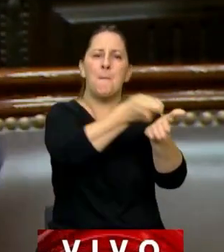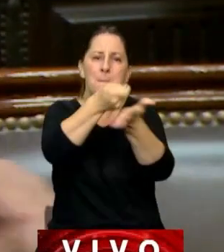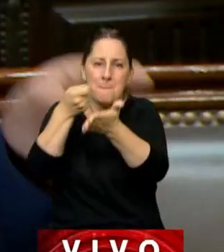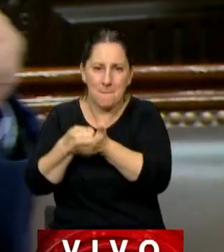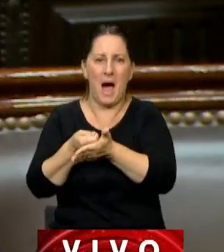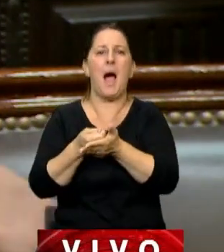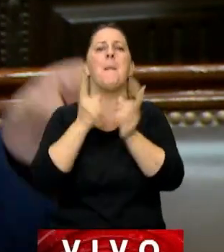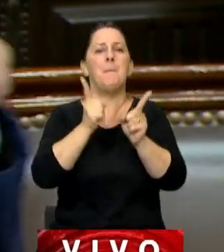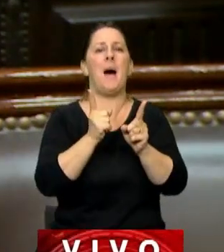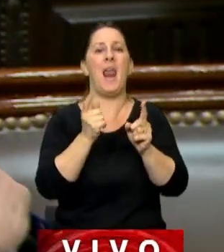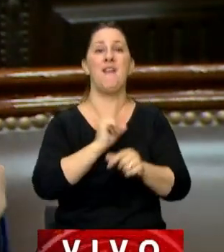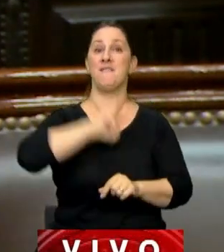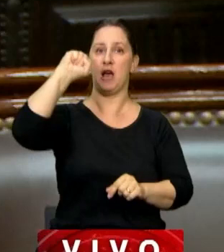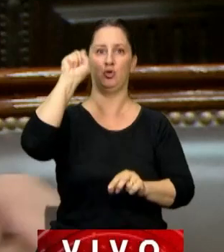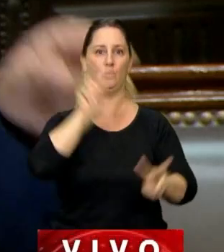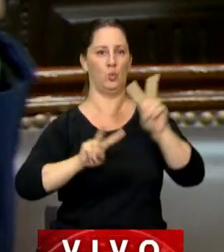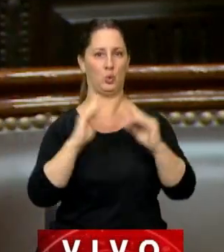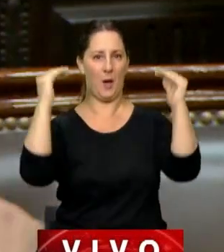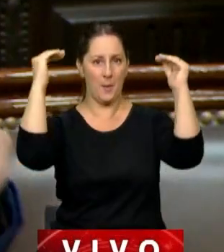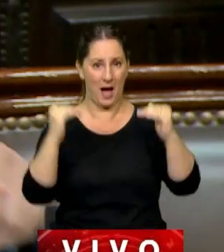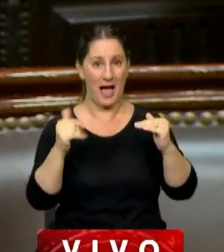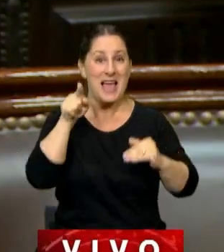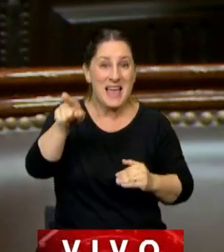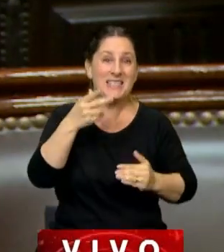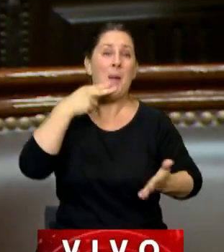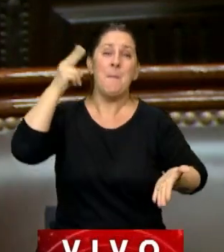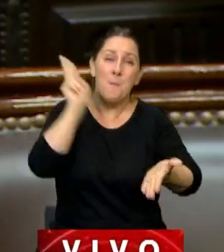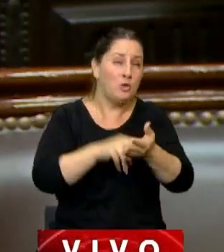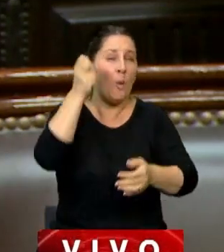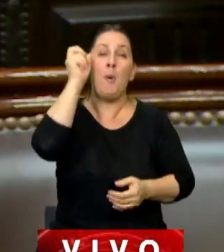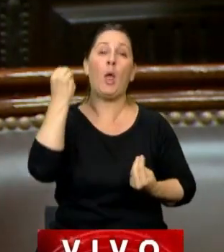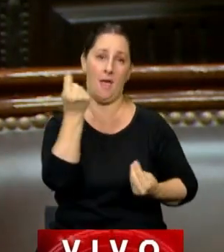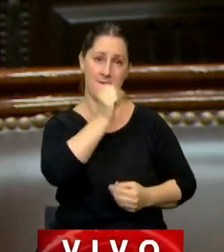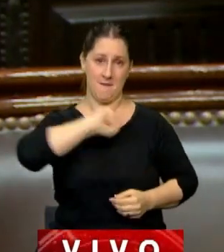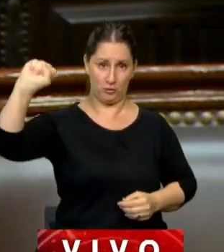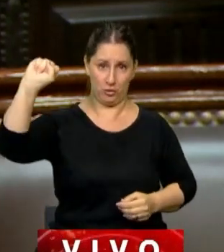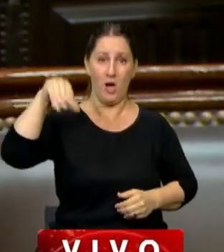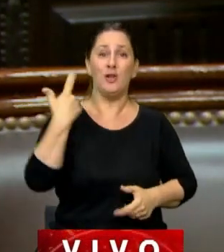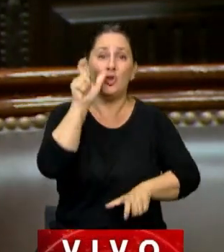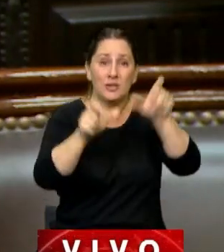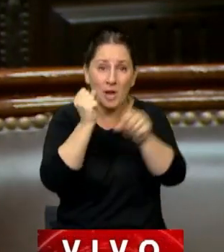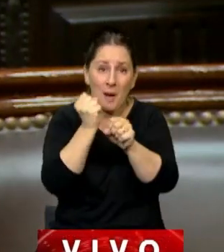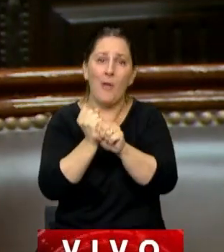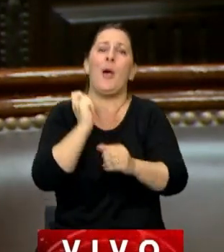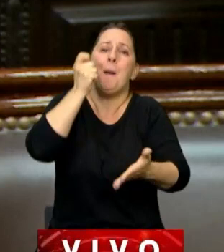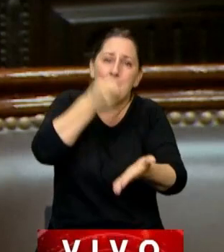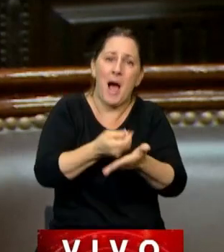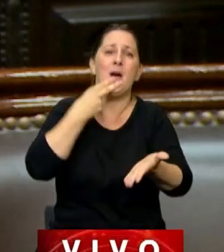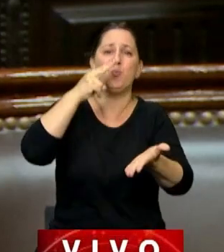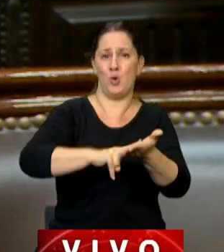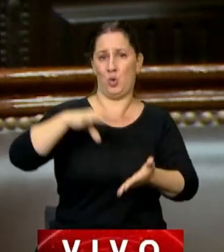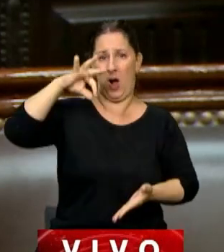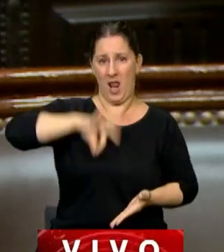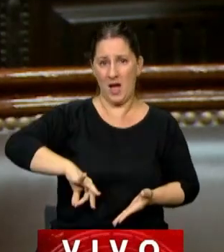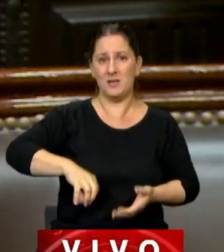contribuye a su vez para disminuir la inflación, que es el peor de los impuestos, y terminan pagando el impuesto a las ganancias, porque en